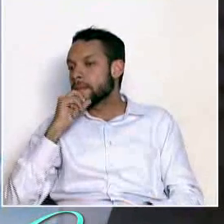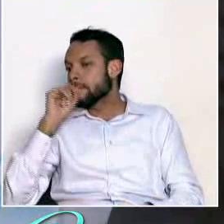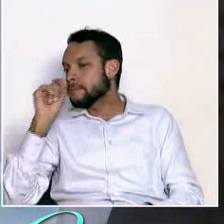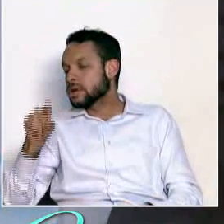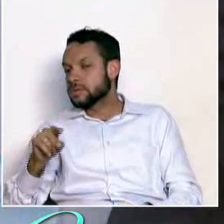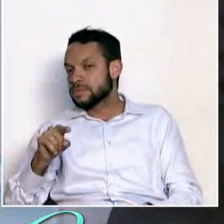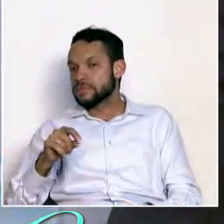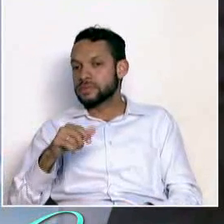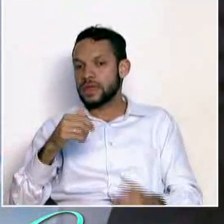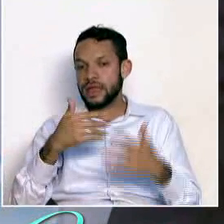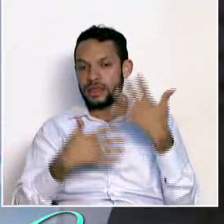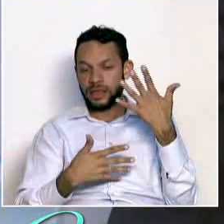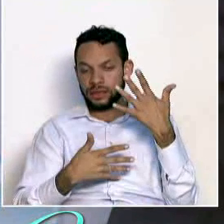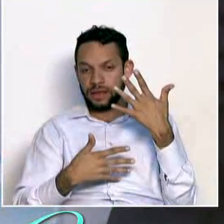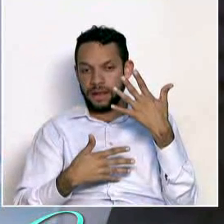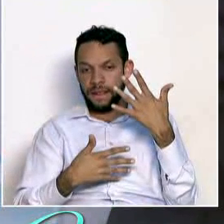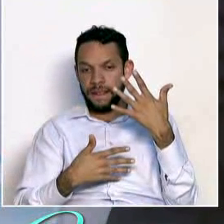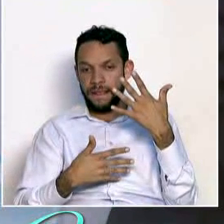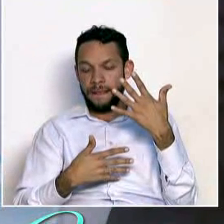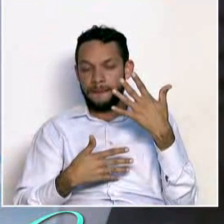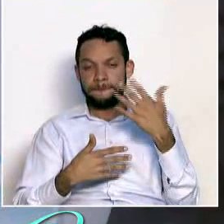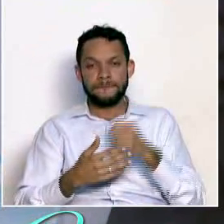A la voz de 10 a 1,